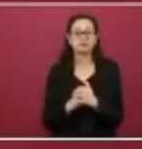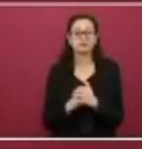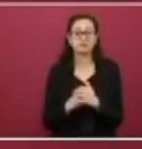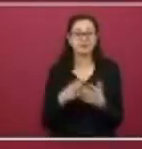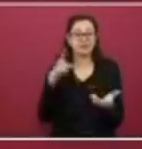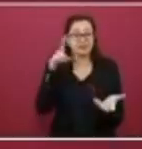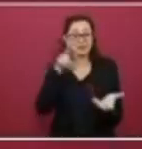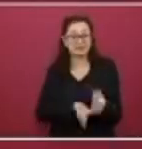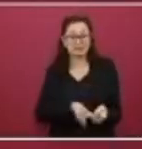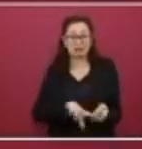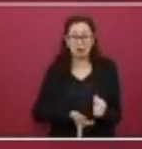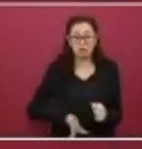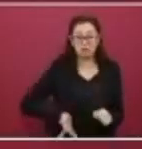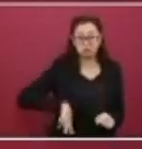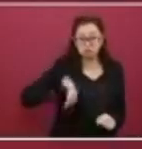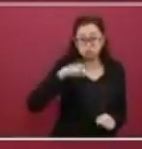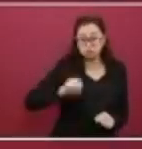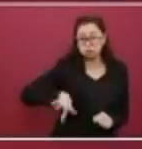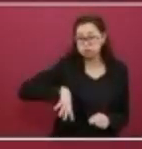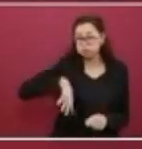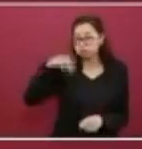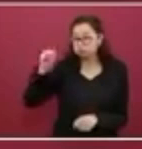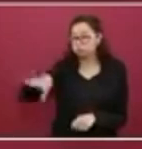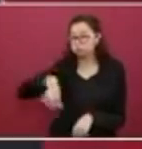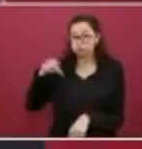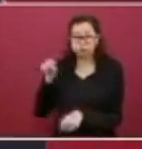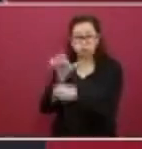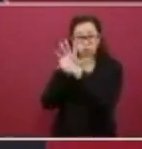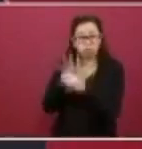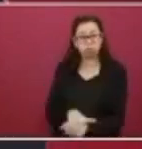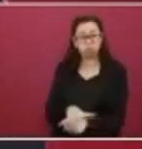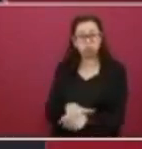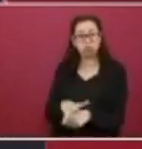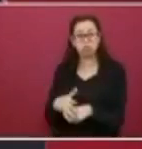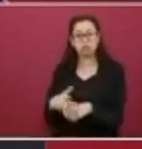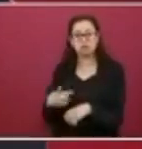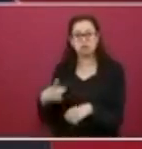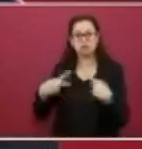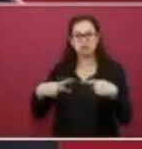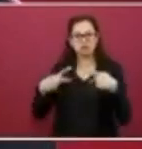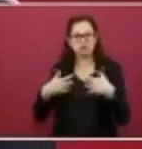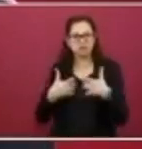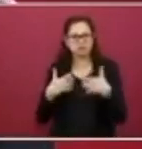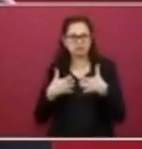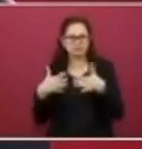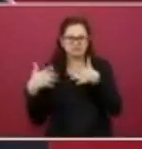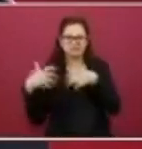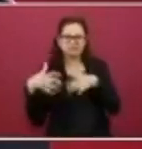atropellos y de arbitrariedades y de protestas, existe